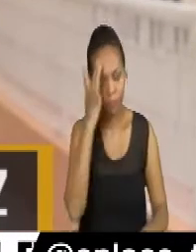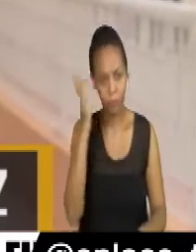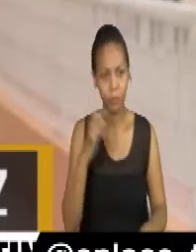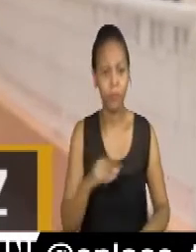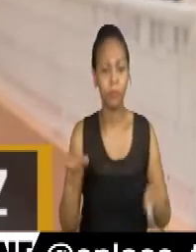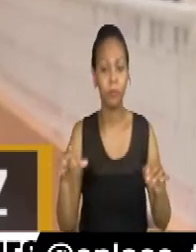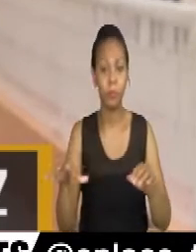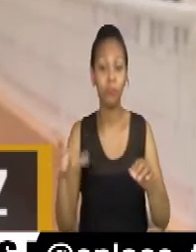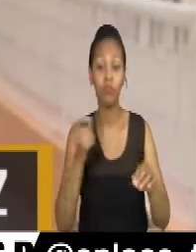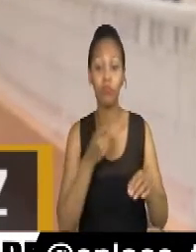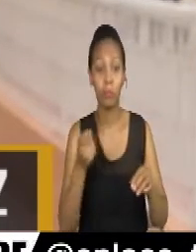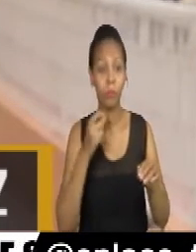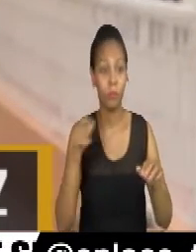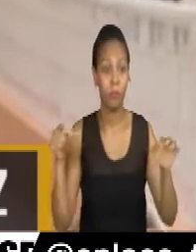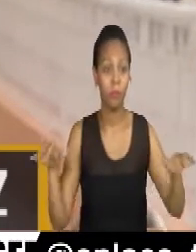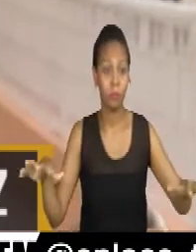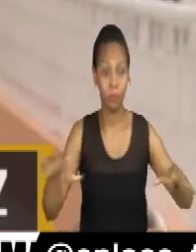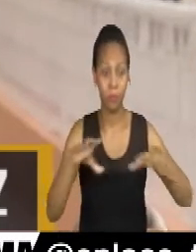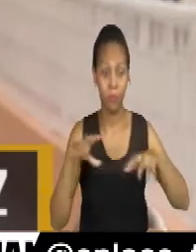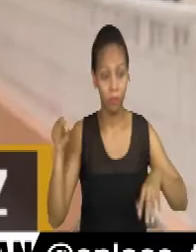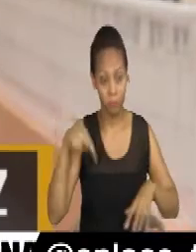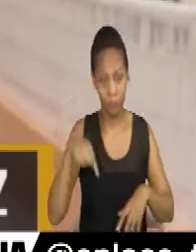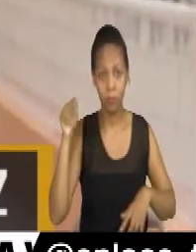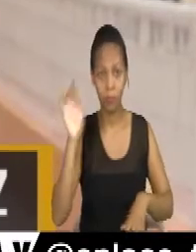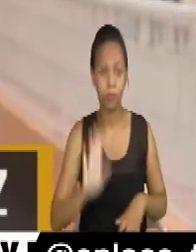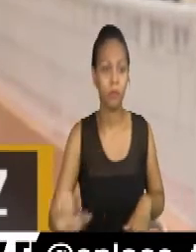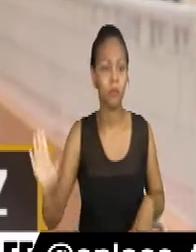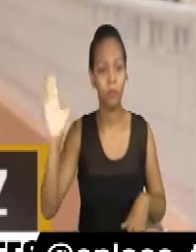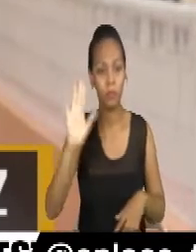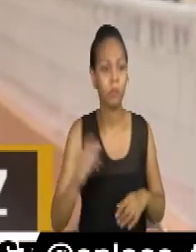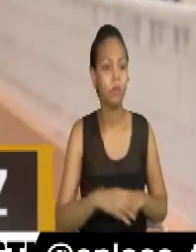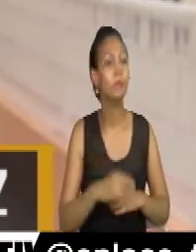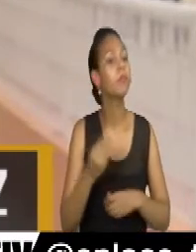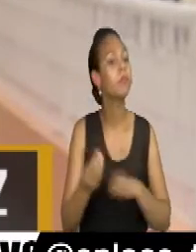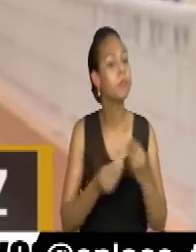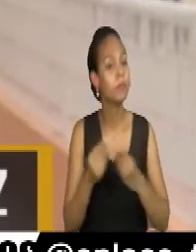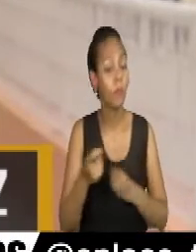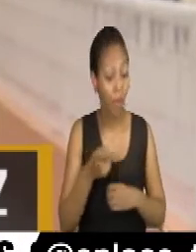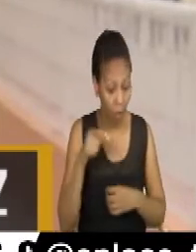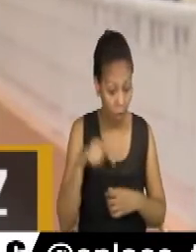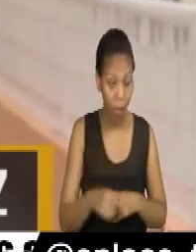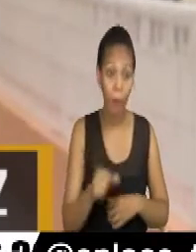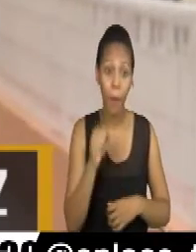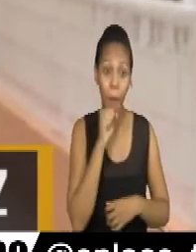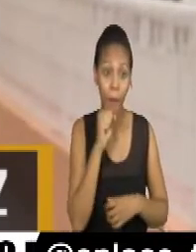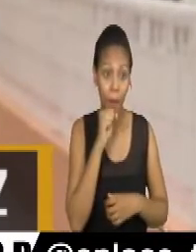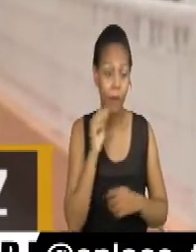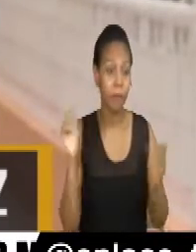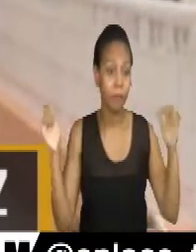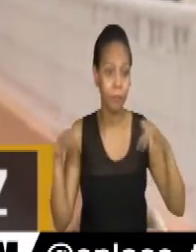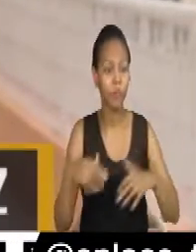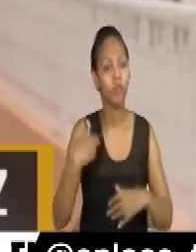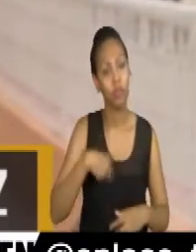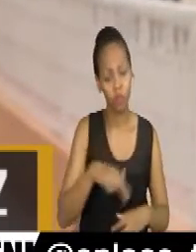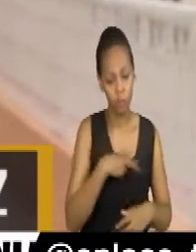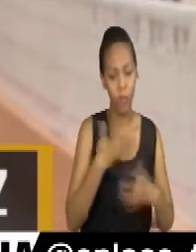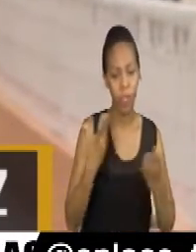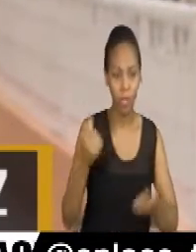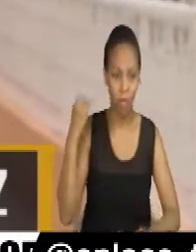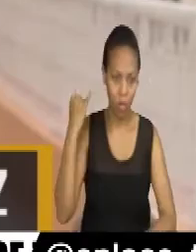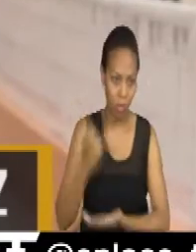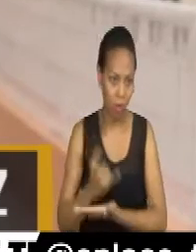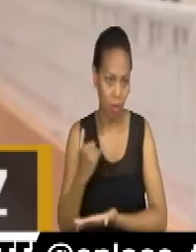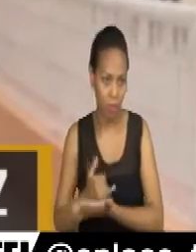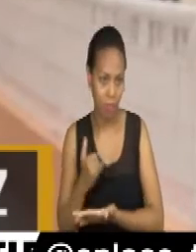en la última semana de junio, el 29, si no estoy mal, va a sesionar aquí en Barranca Bermeja. Queríamos como comité tener una